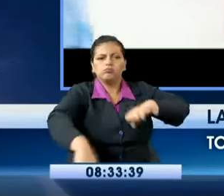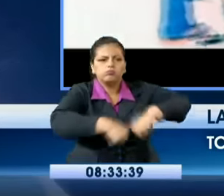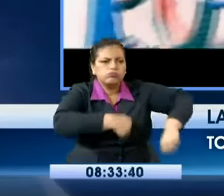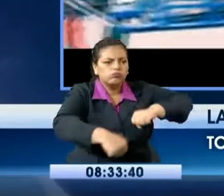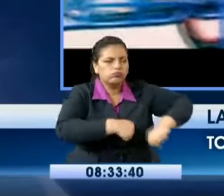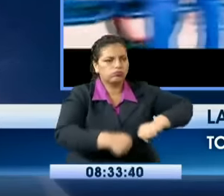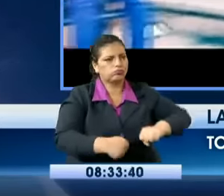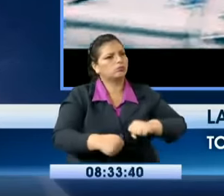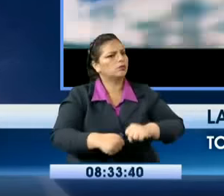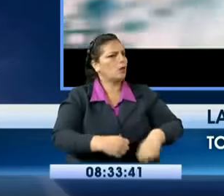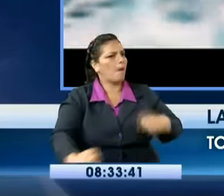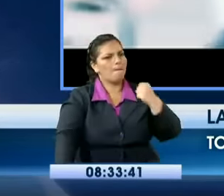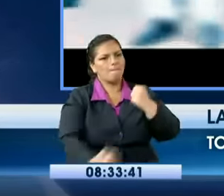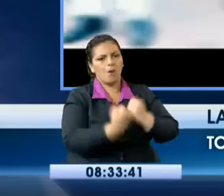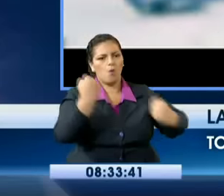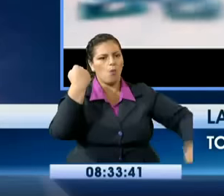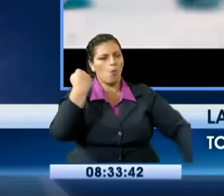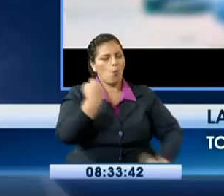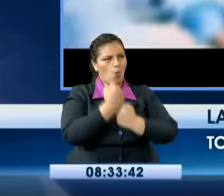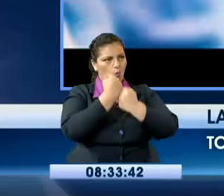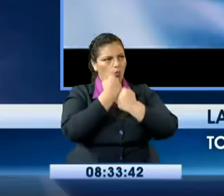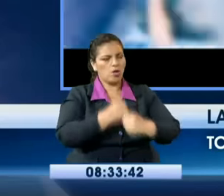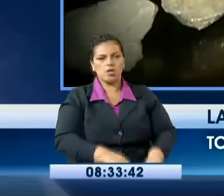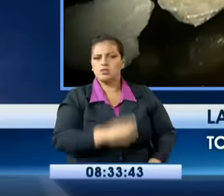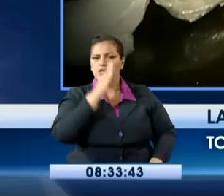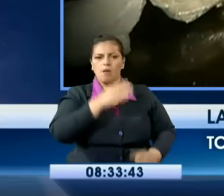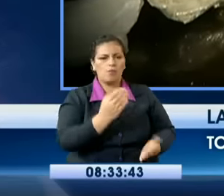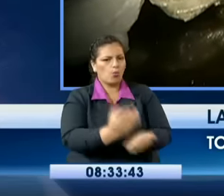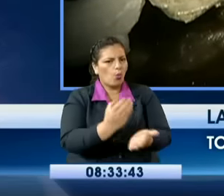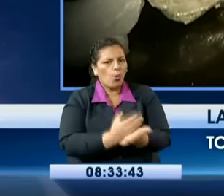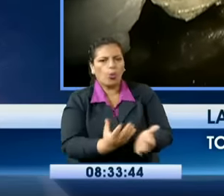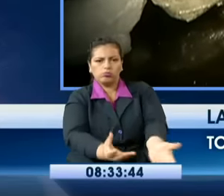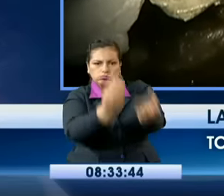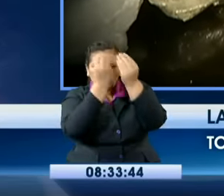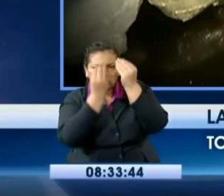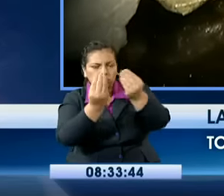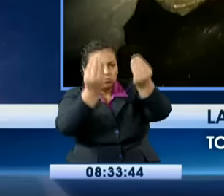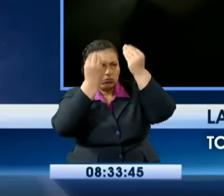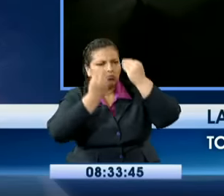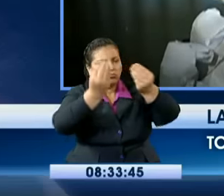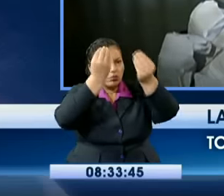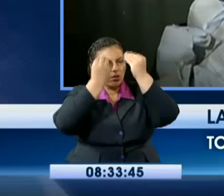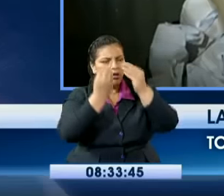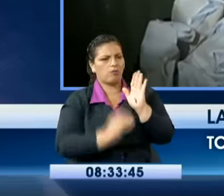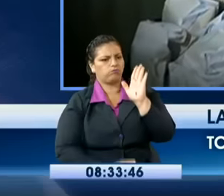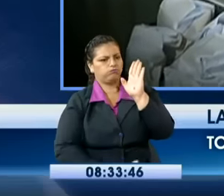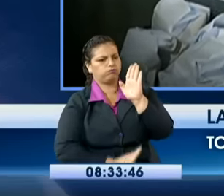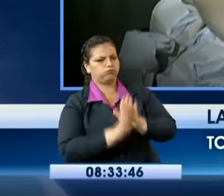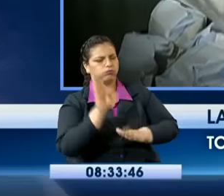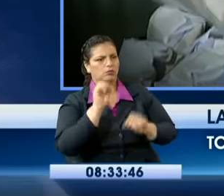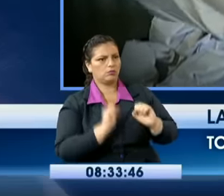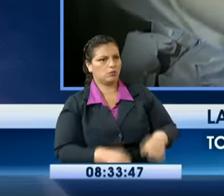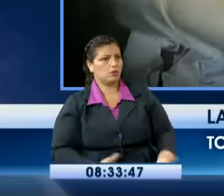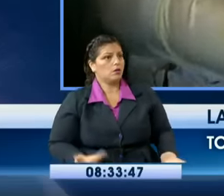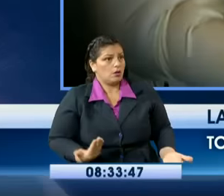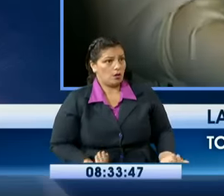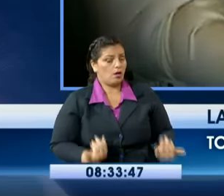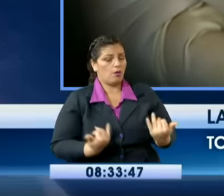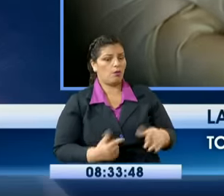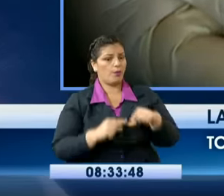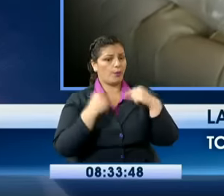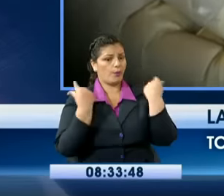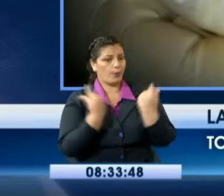están permanentemente preocupados por nuestra capacitación, por nuestra superación, y producto de ello, pues estamos considerados como una de las mejores policías de